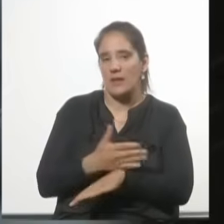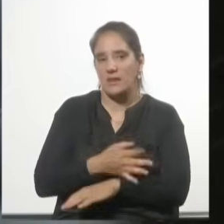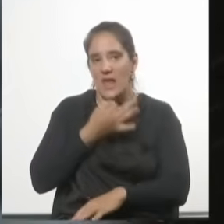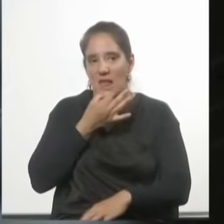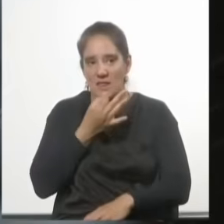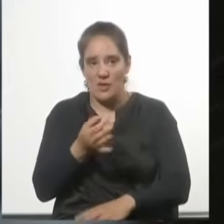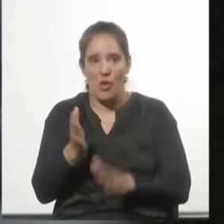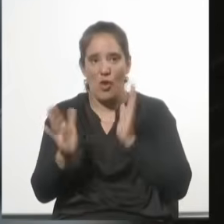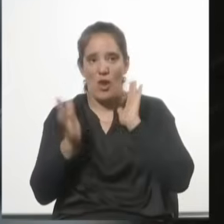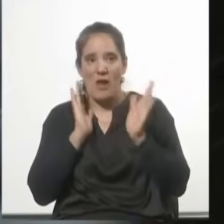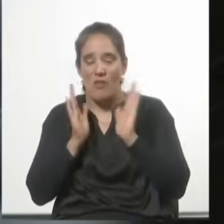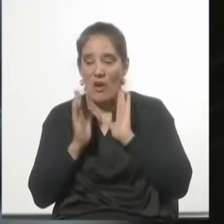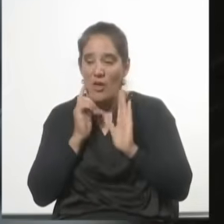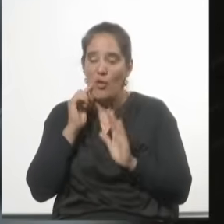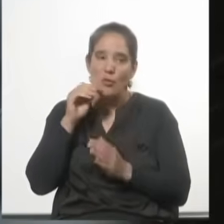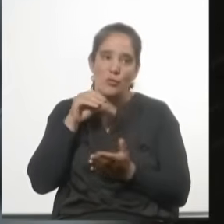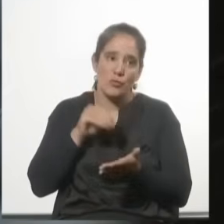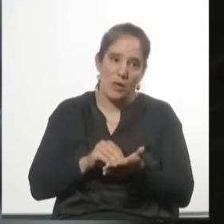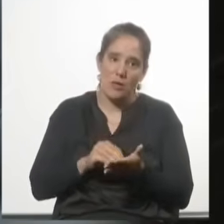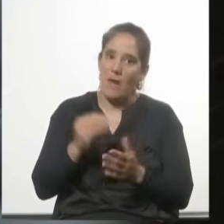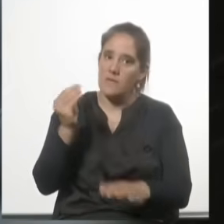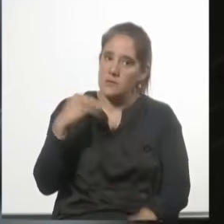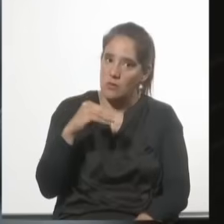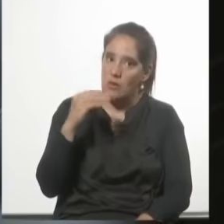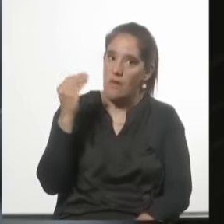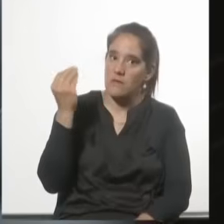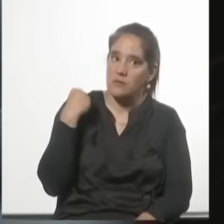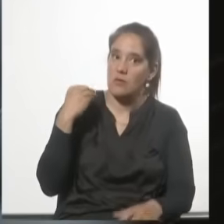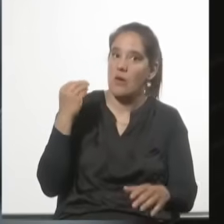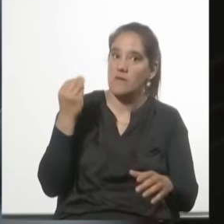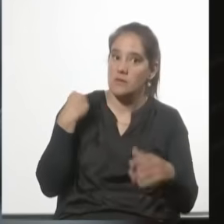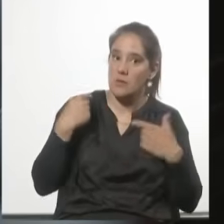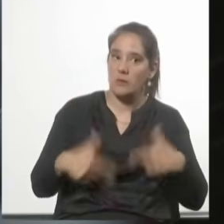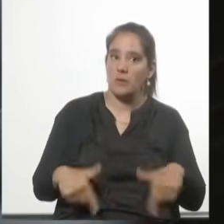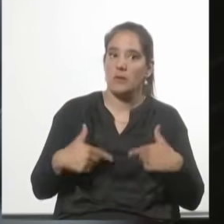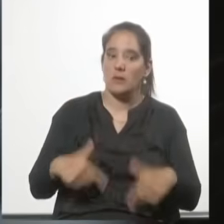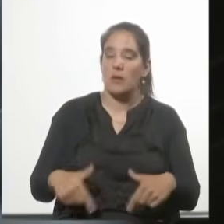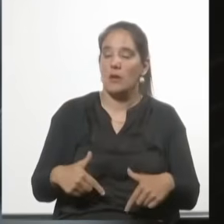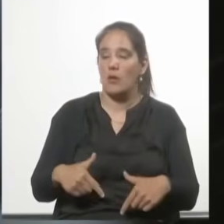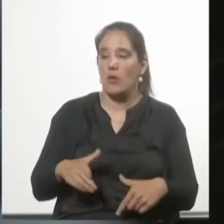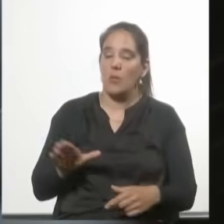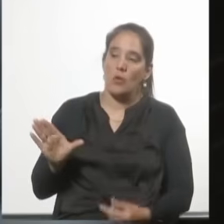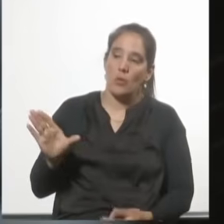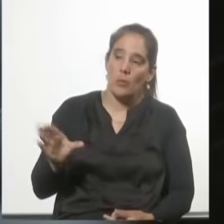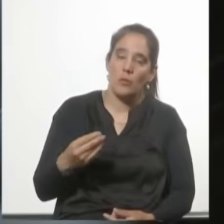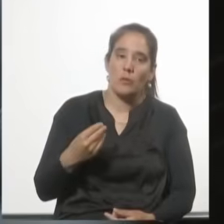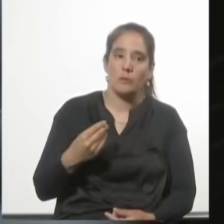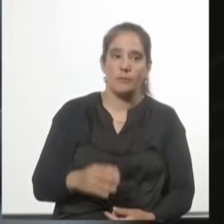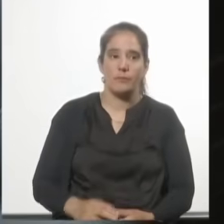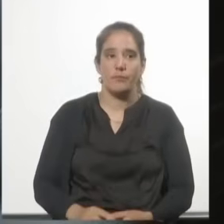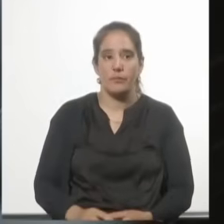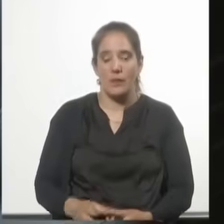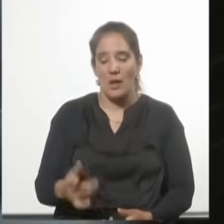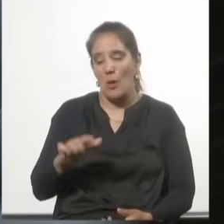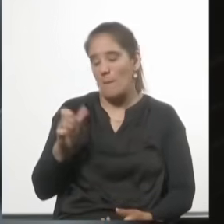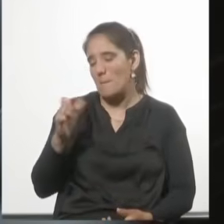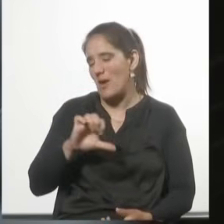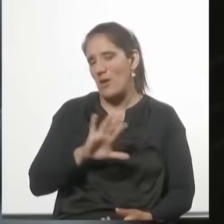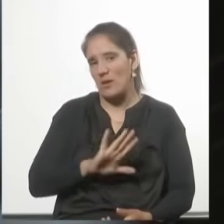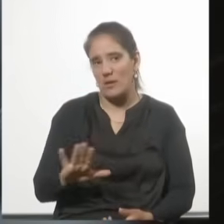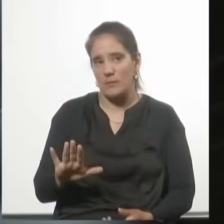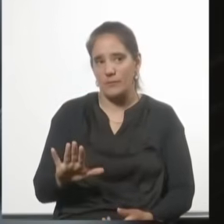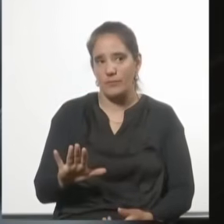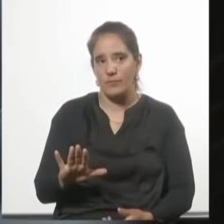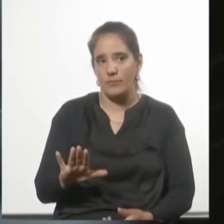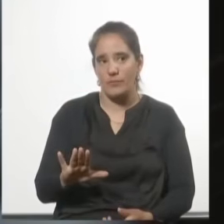les señaló una y otra vez. Pero como si todo ello fuera poco, señora presidenta, lo peor estaba aún por